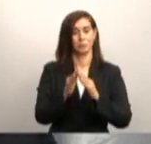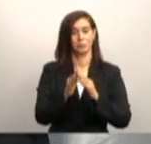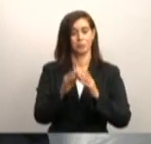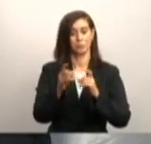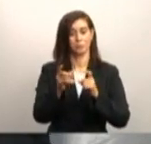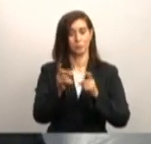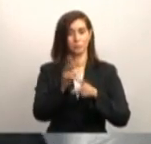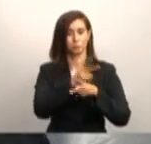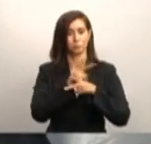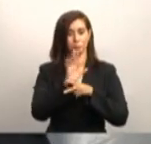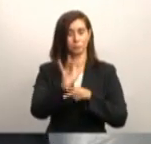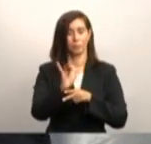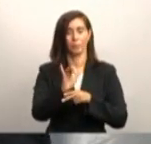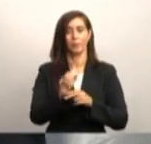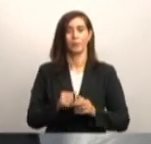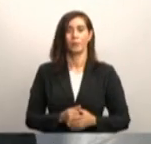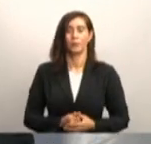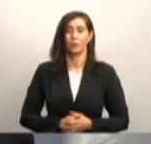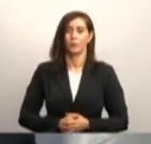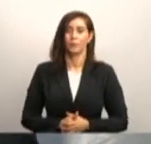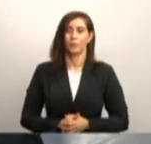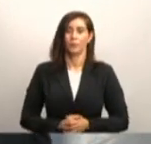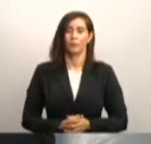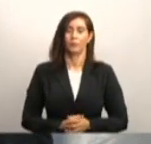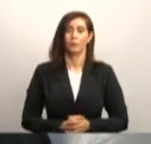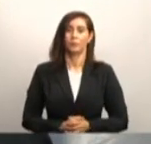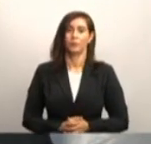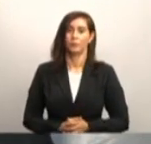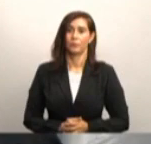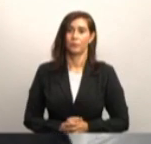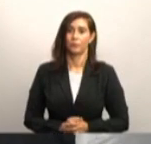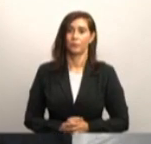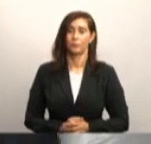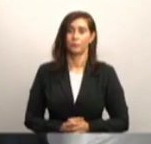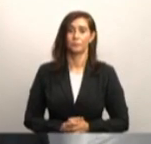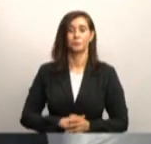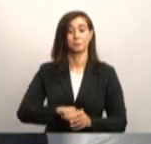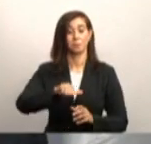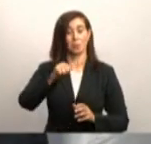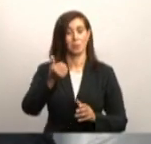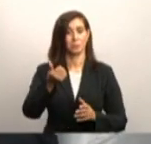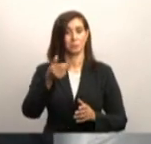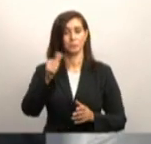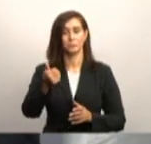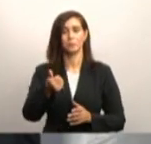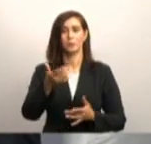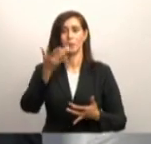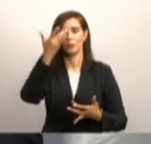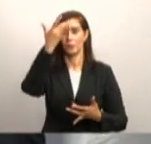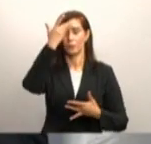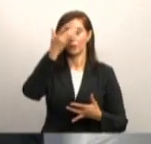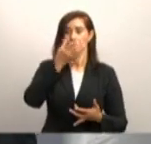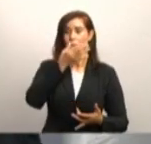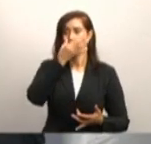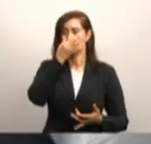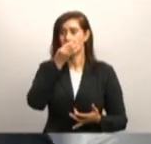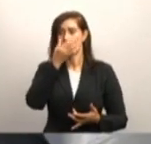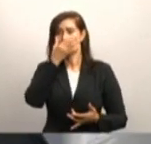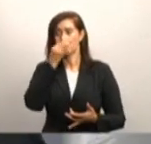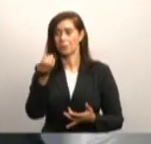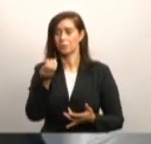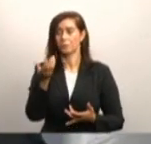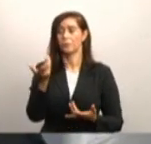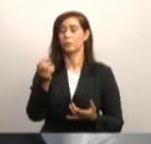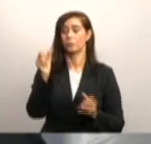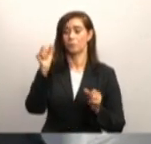sabe. Una parte de ellos, como quien tiene gripe, quien tiene influenza, pudiera complicarse, puede darse